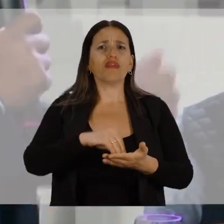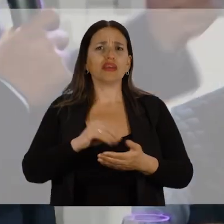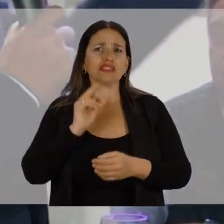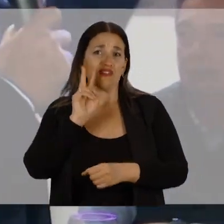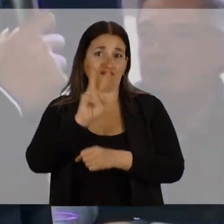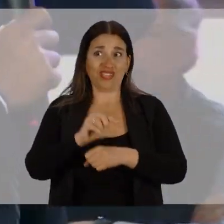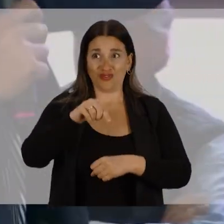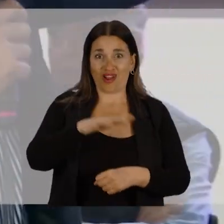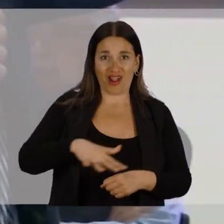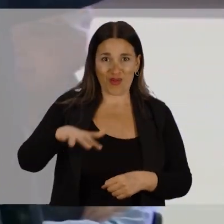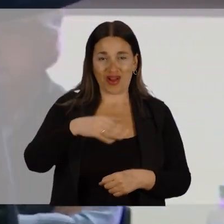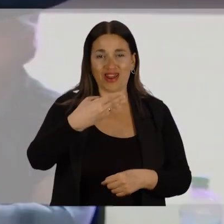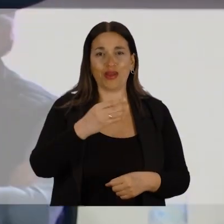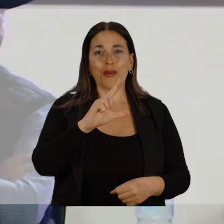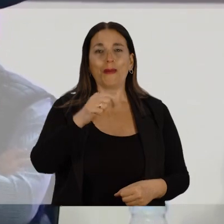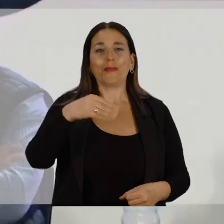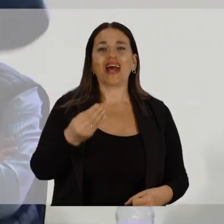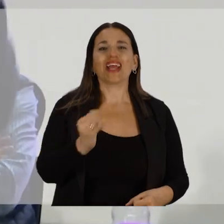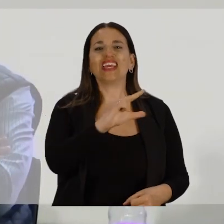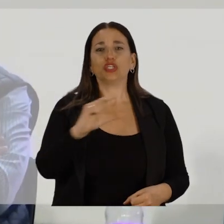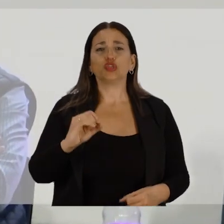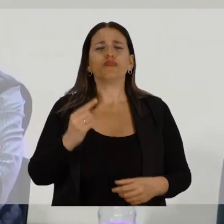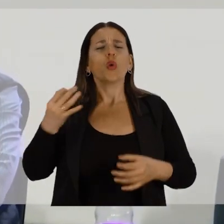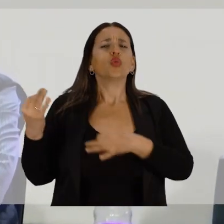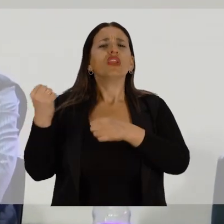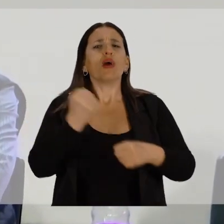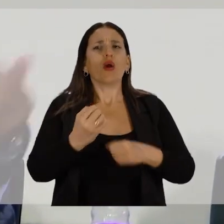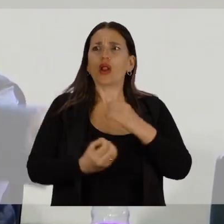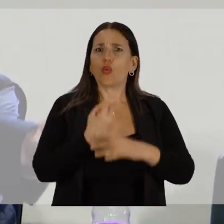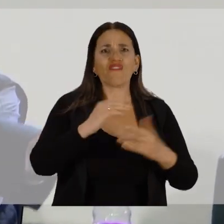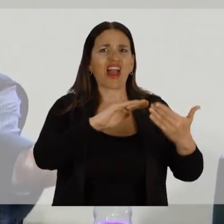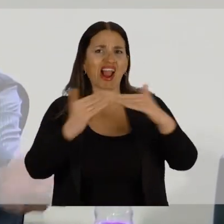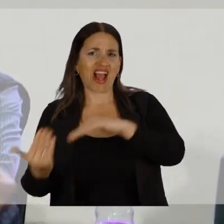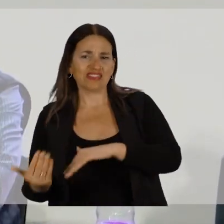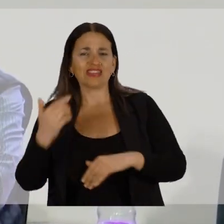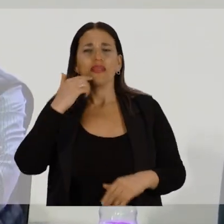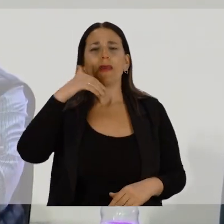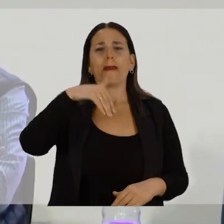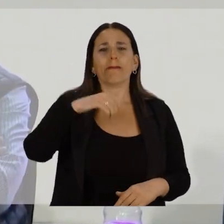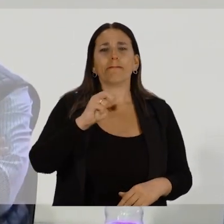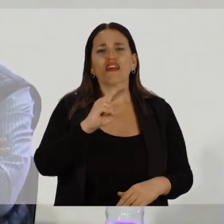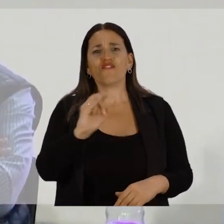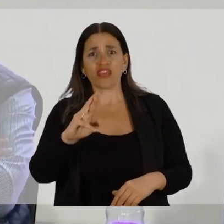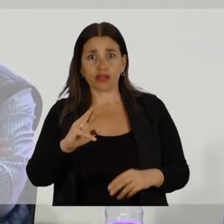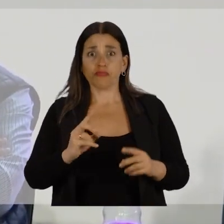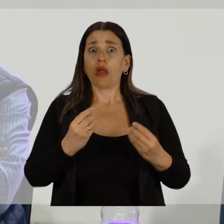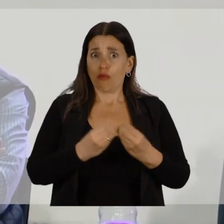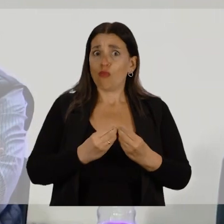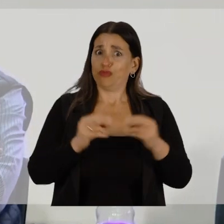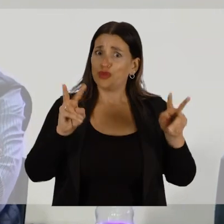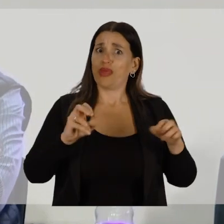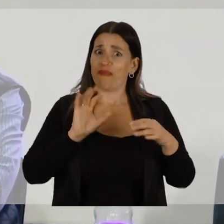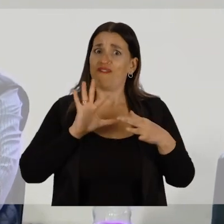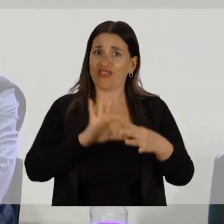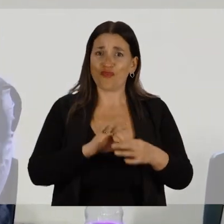vengo a Blanquillo en poco tiempo. El otro día vinimos a inaugurar viviendas de Mevir, que mucho que tienen que ver